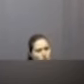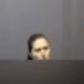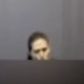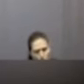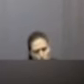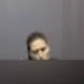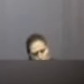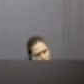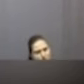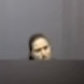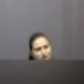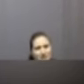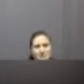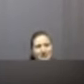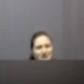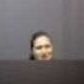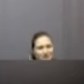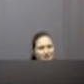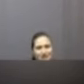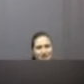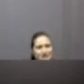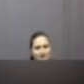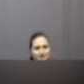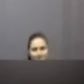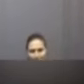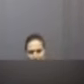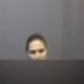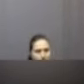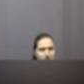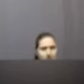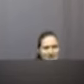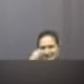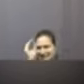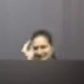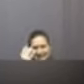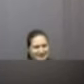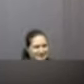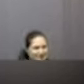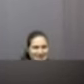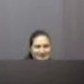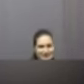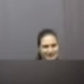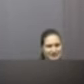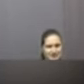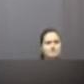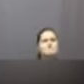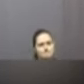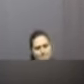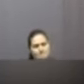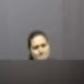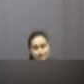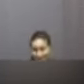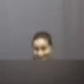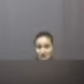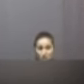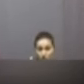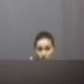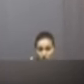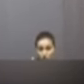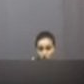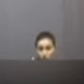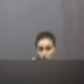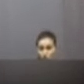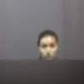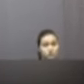necesita se necesita regulaciones necesita disciplina y se necesita un buen uso de esos